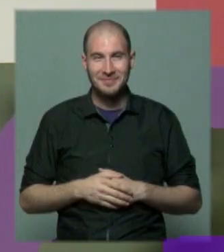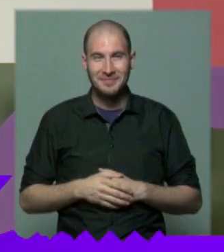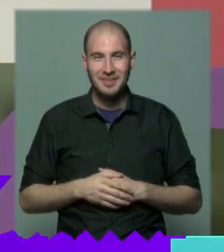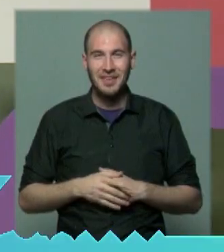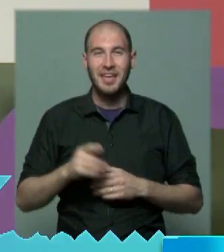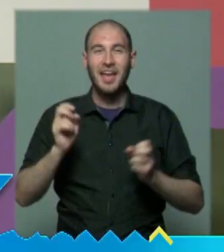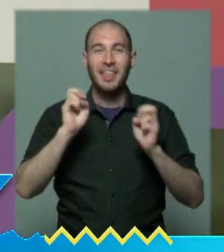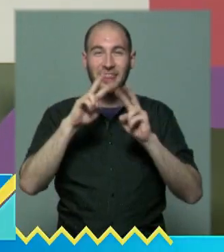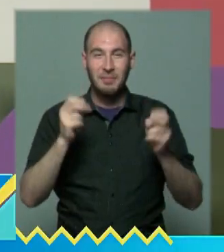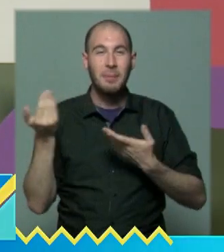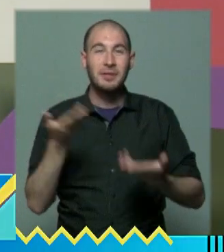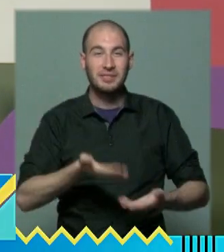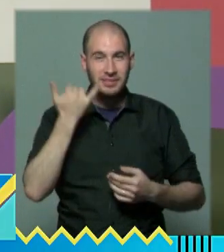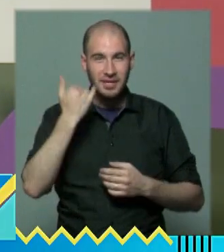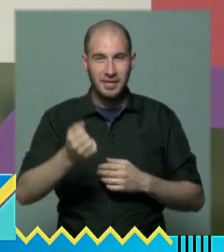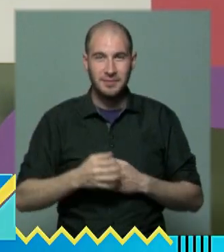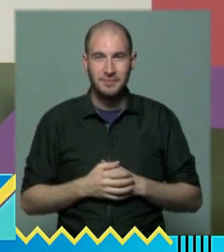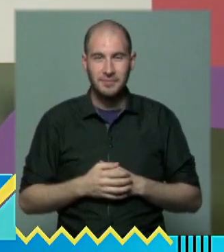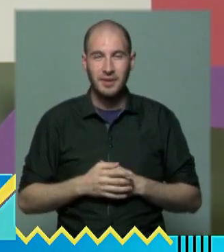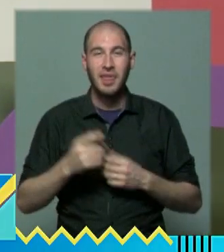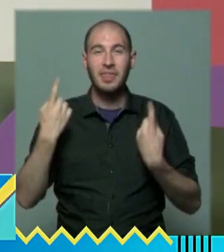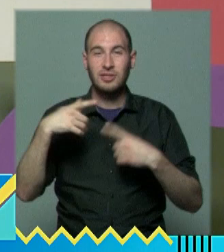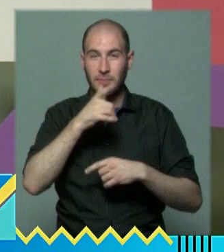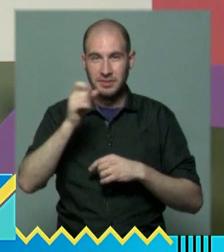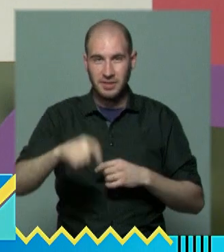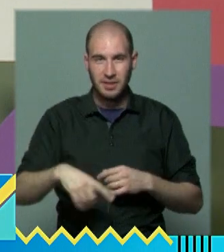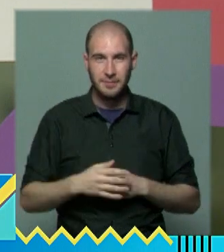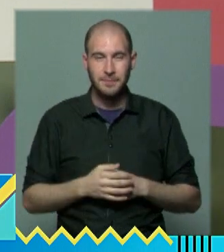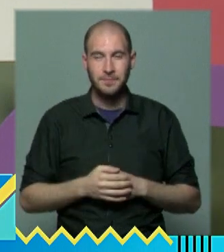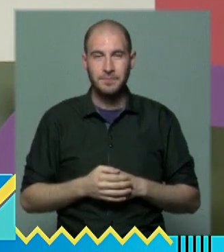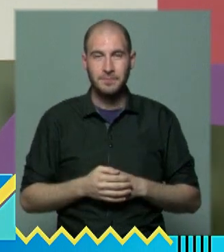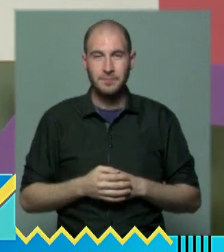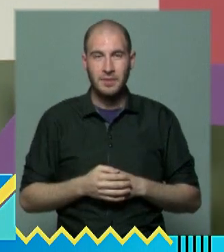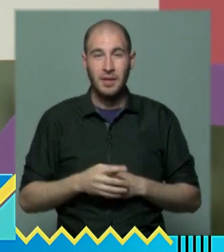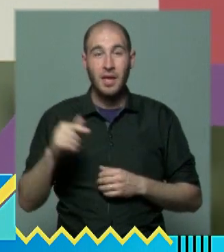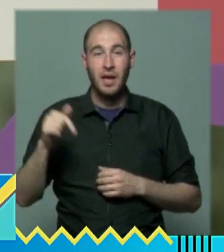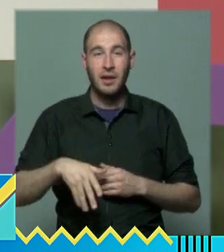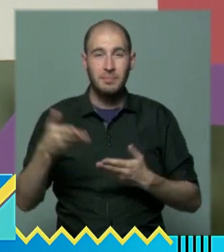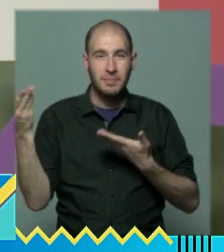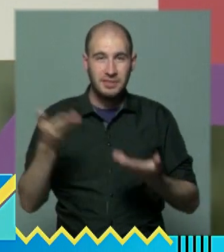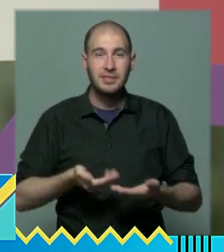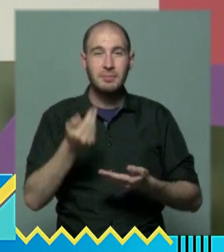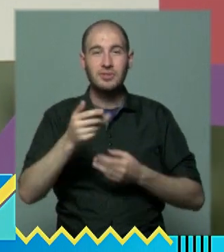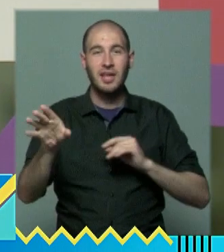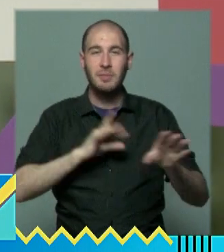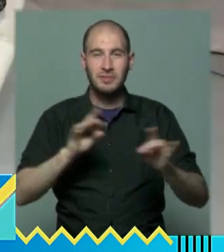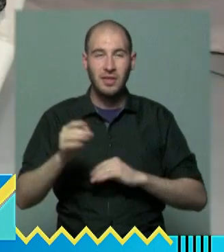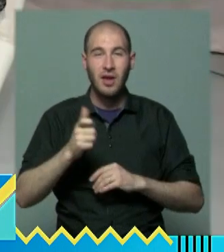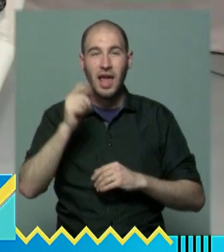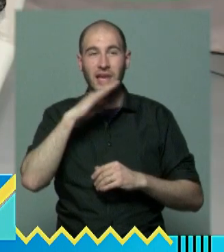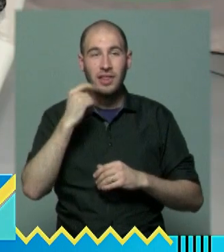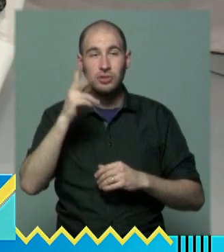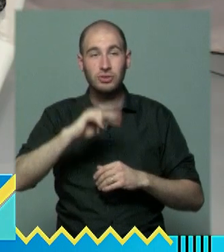Bien, presentado justamente el tema del día de la fecha en Distintos Parecidos, y vamos a presentar justamente a nuestros invitados. Estamos con Alejandro